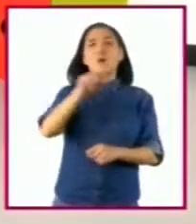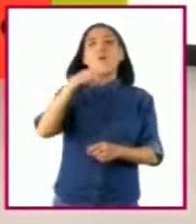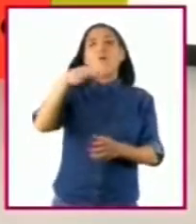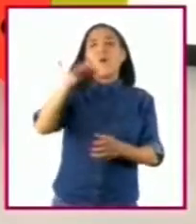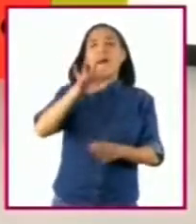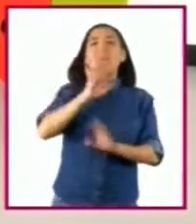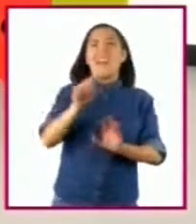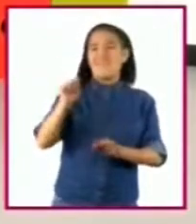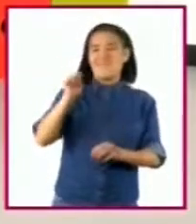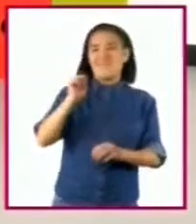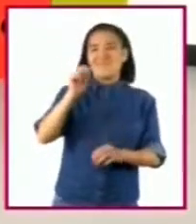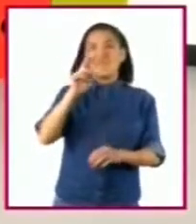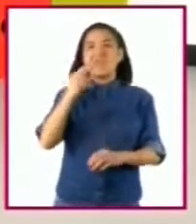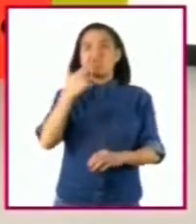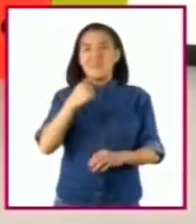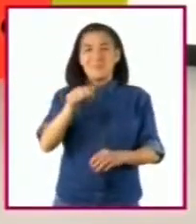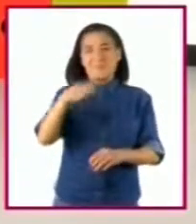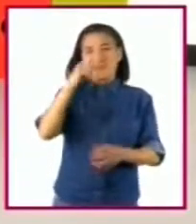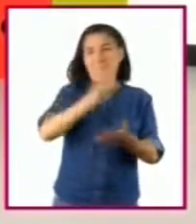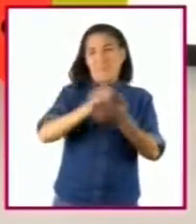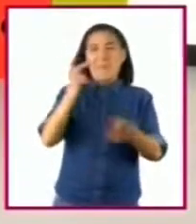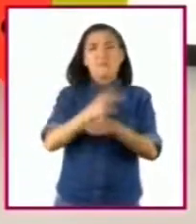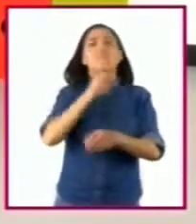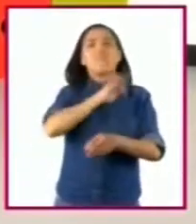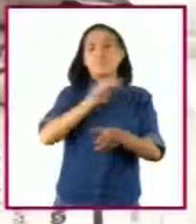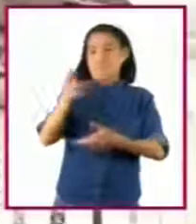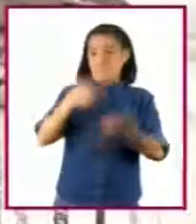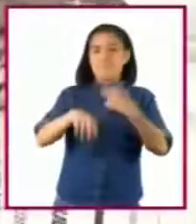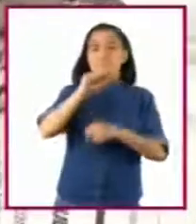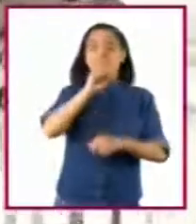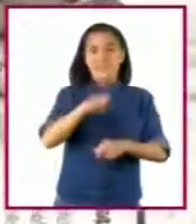recicladas. Entonces lo van a doblar poco a poco